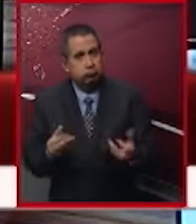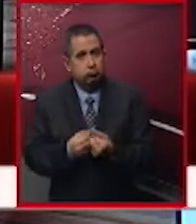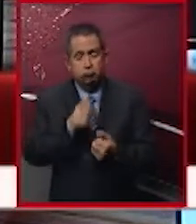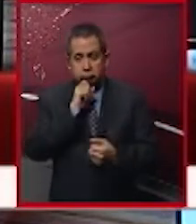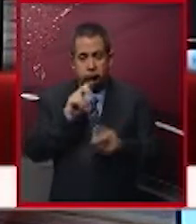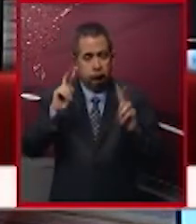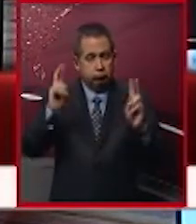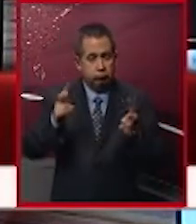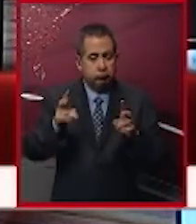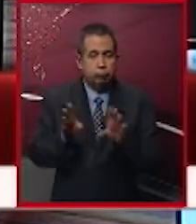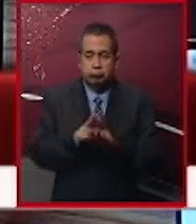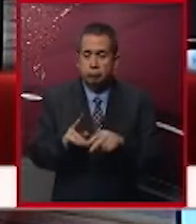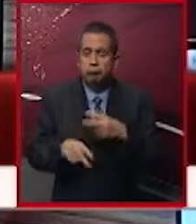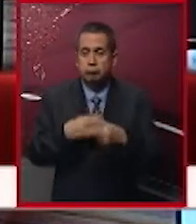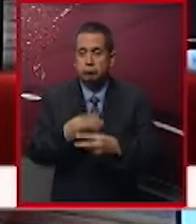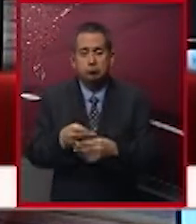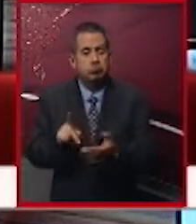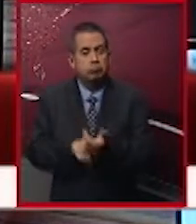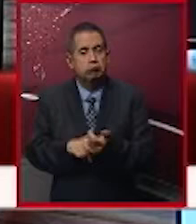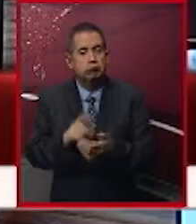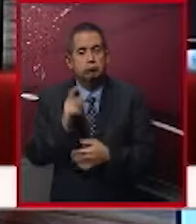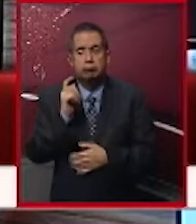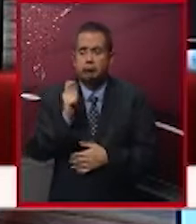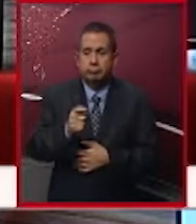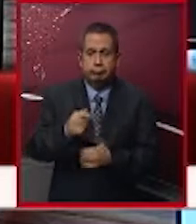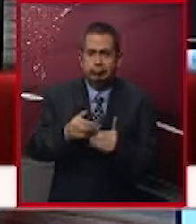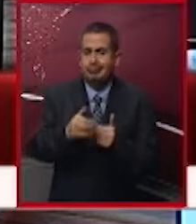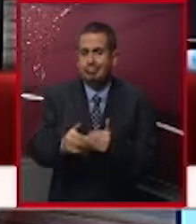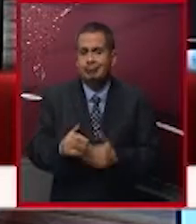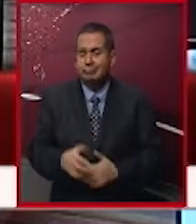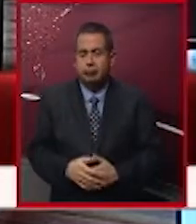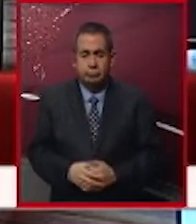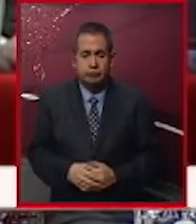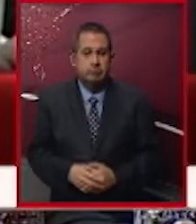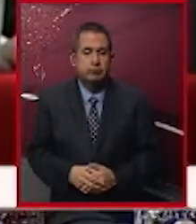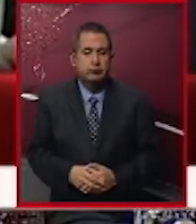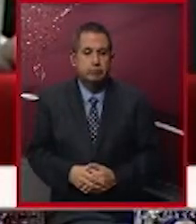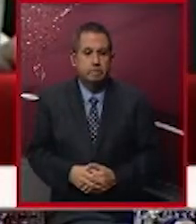tema de la ampliación del origen del mezcal.